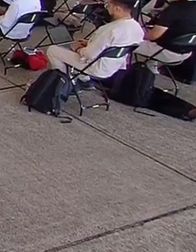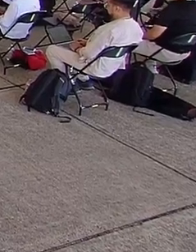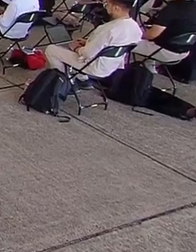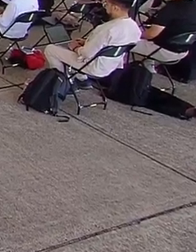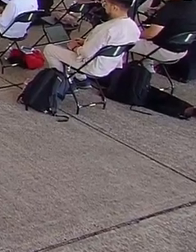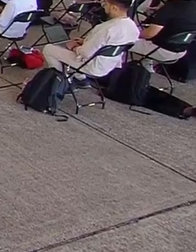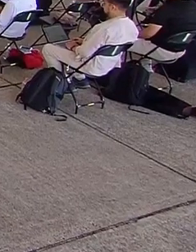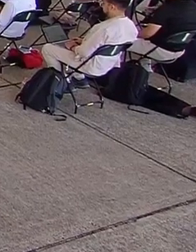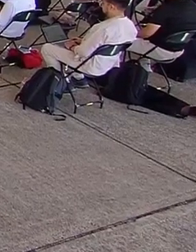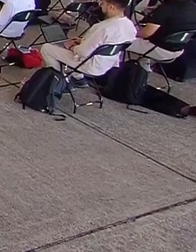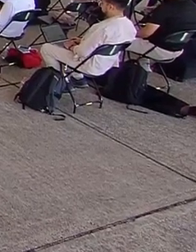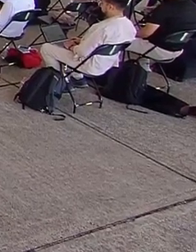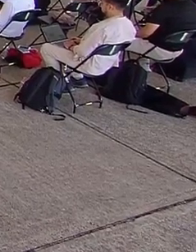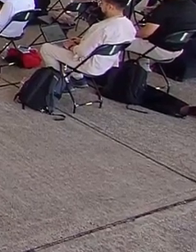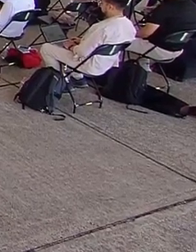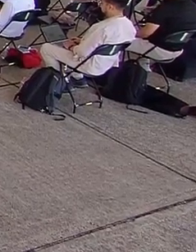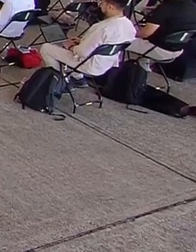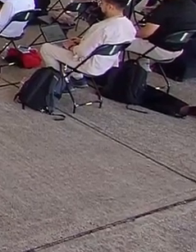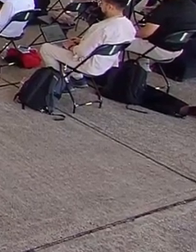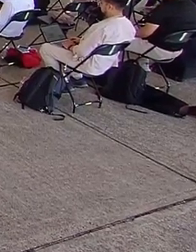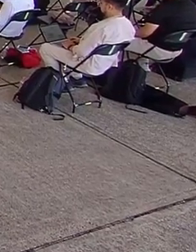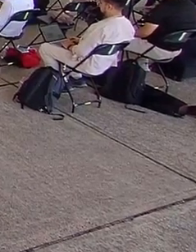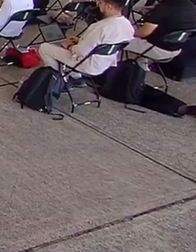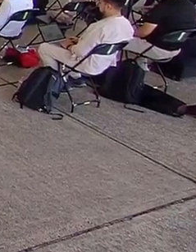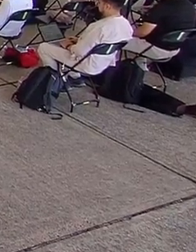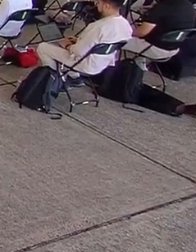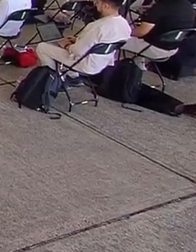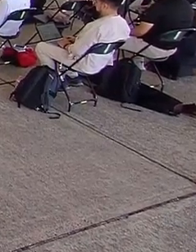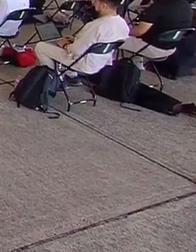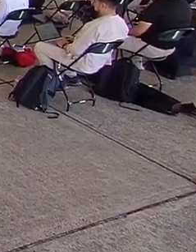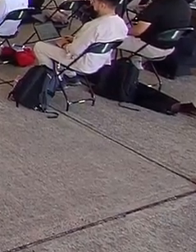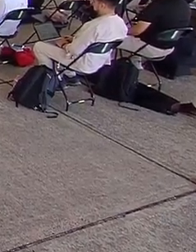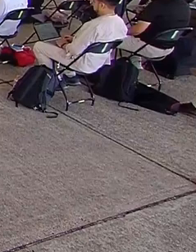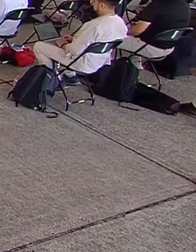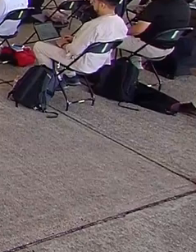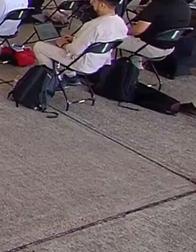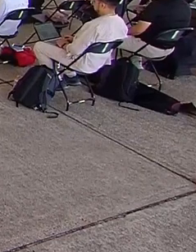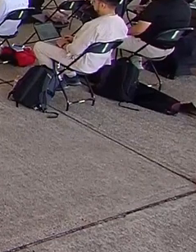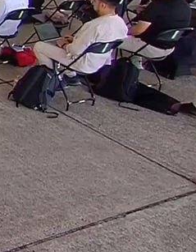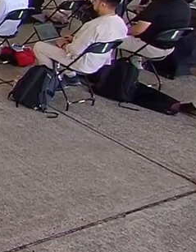a ver con el director de Pemex.